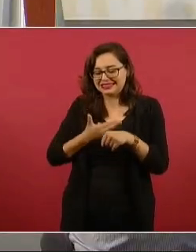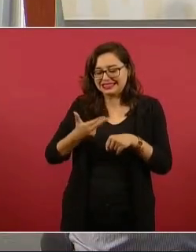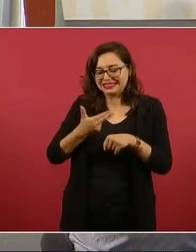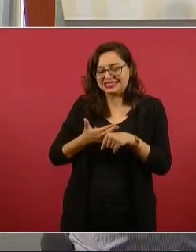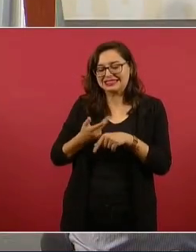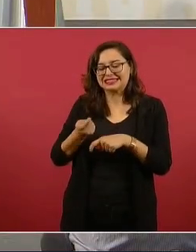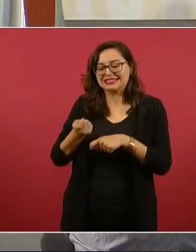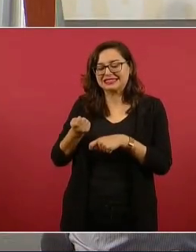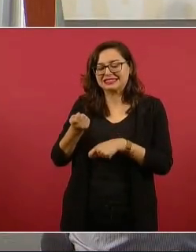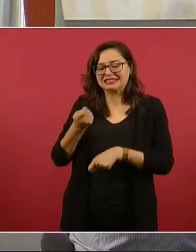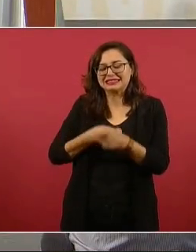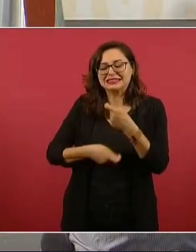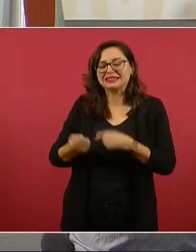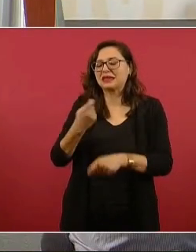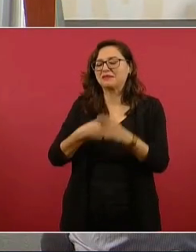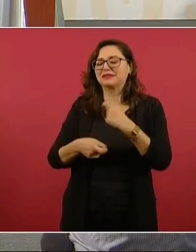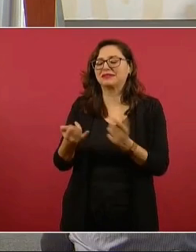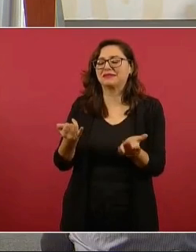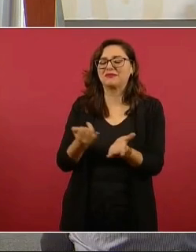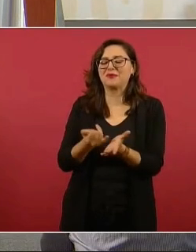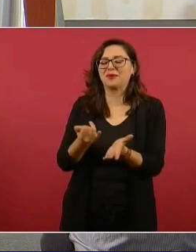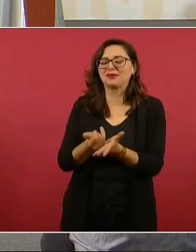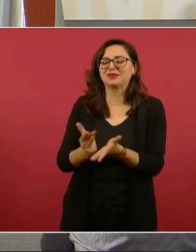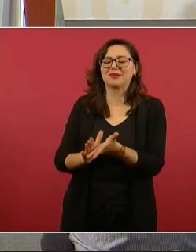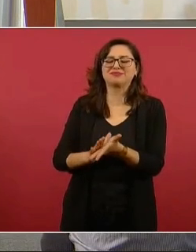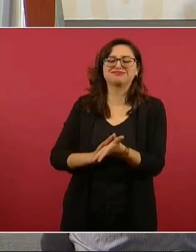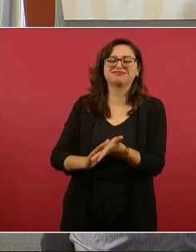para que nos condonaran los impuestos.